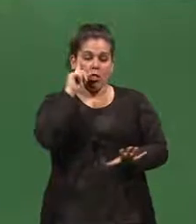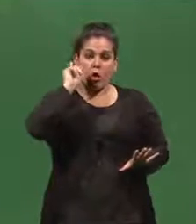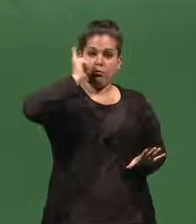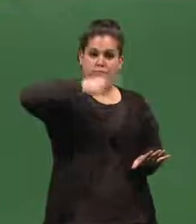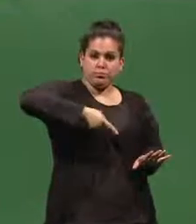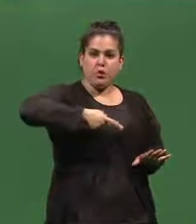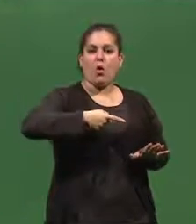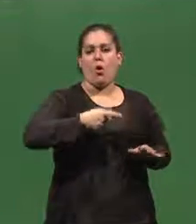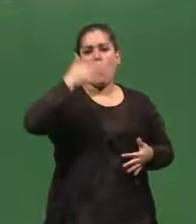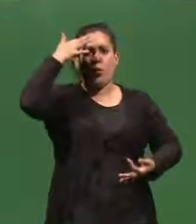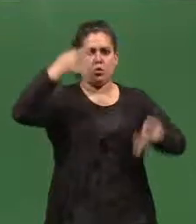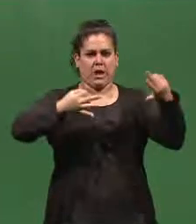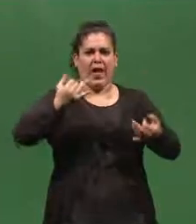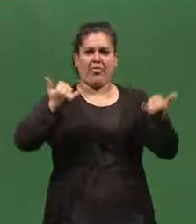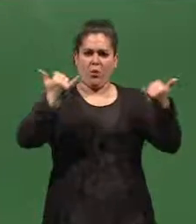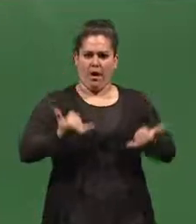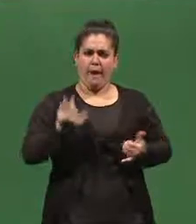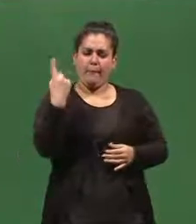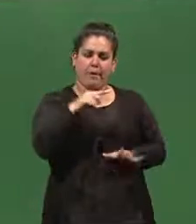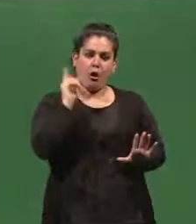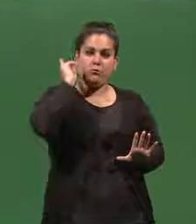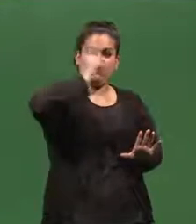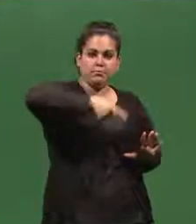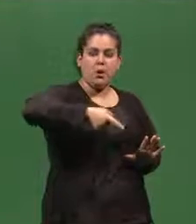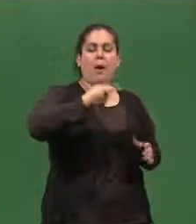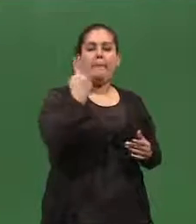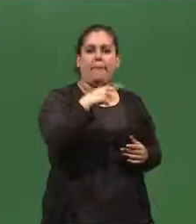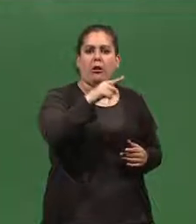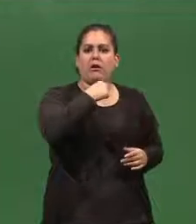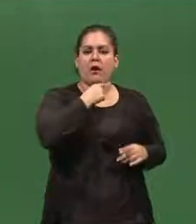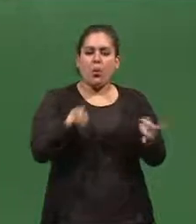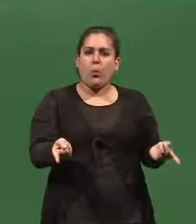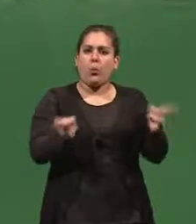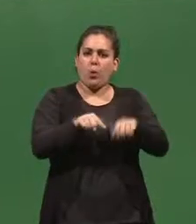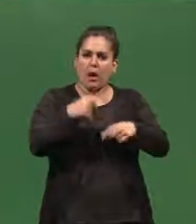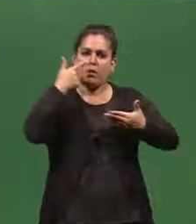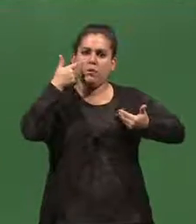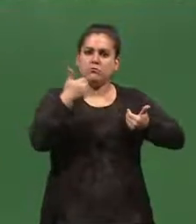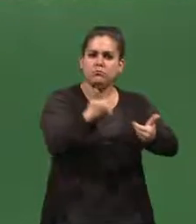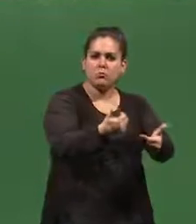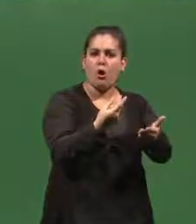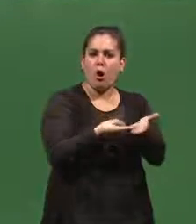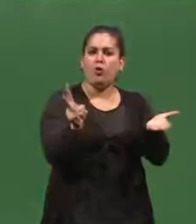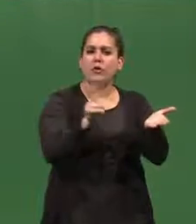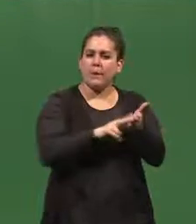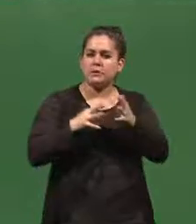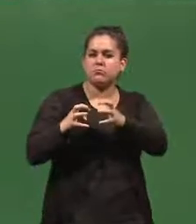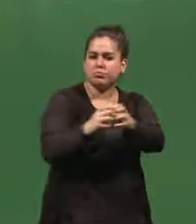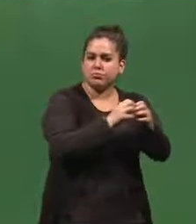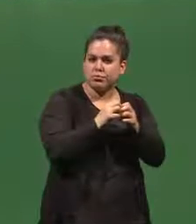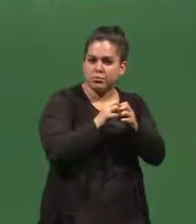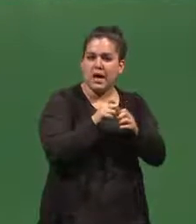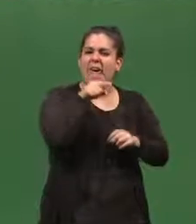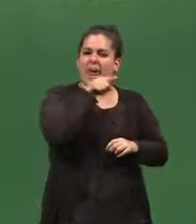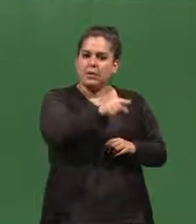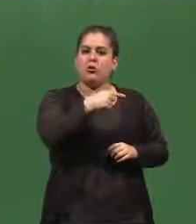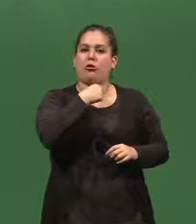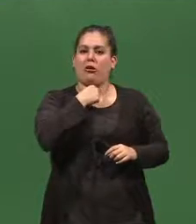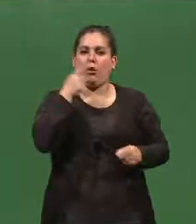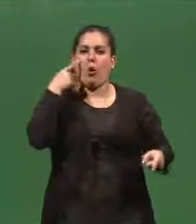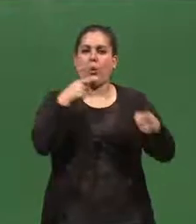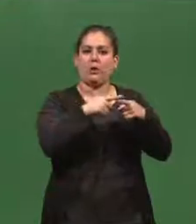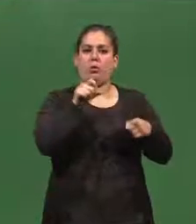cosas juzgadas, que realmente la idea es que se puedan reabrir para volver a ser juzgados. Ese sería el espíritu principal del